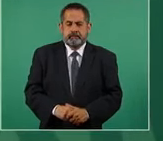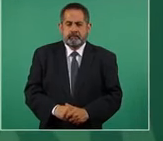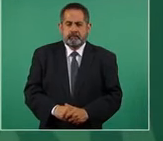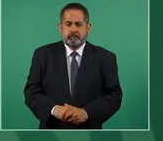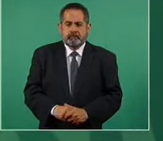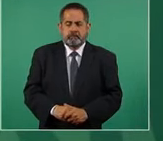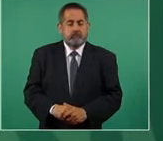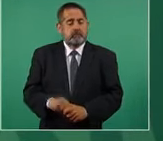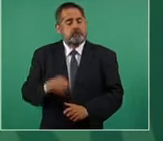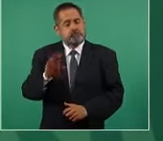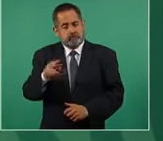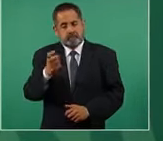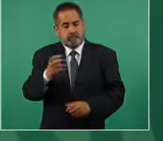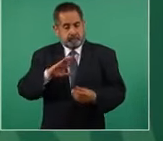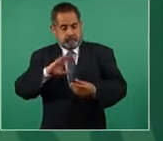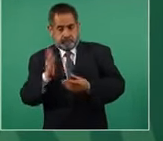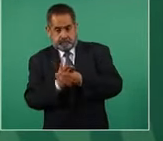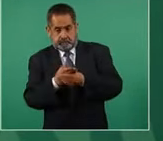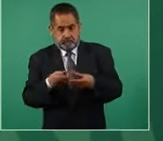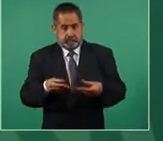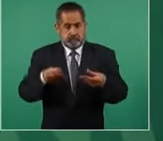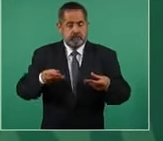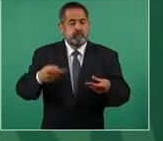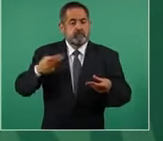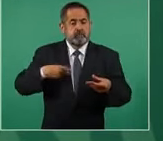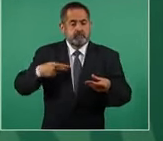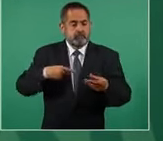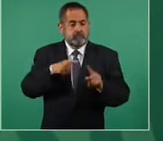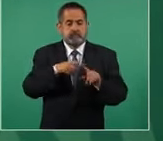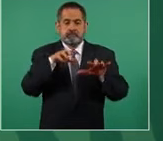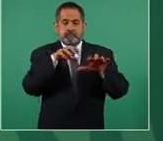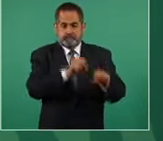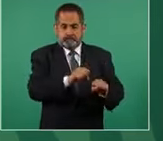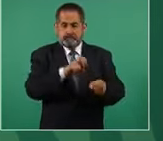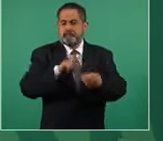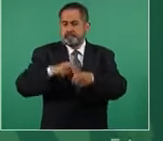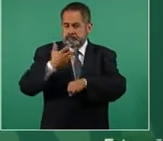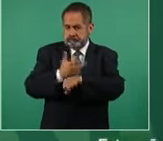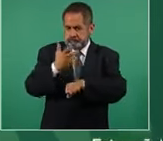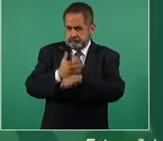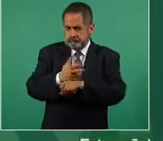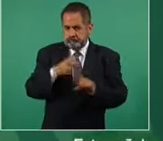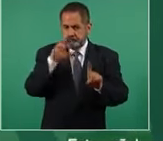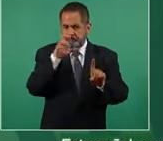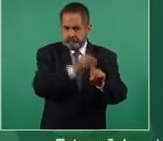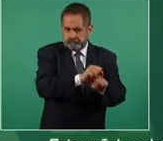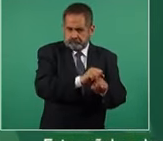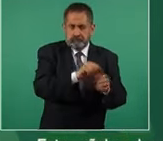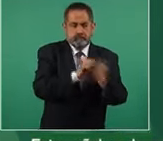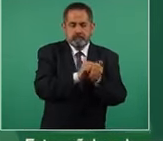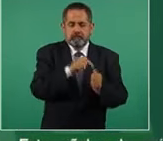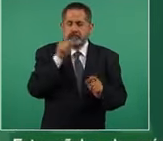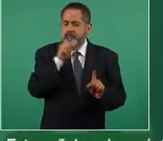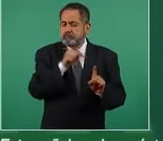un expediente de una persona detenida en Estados Unidos vinculada